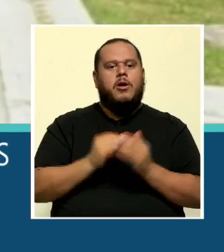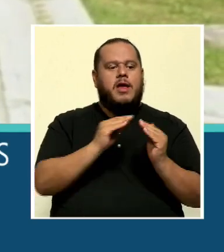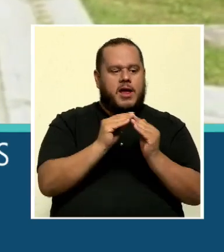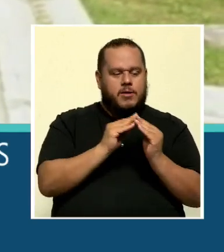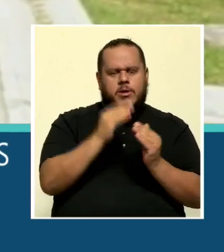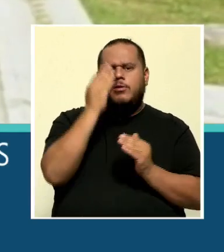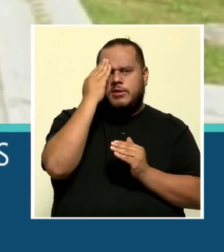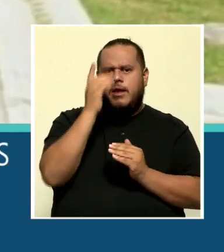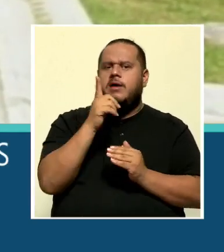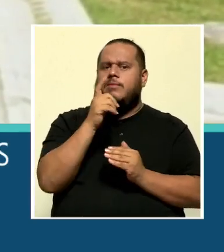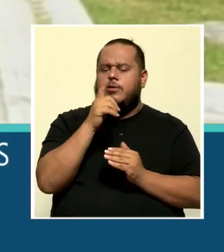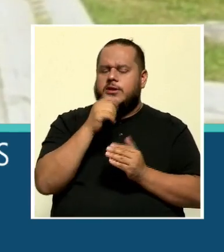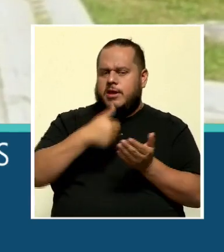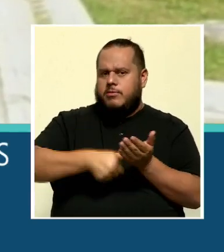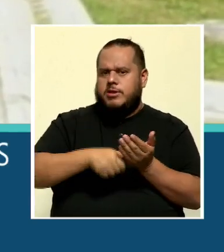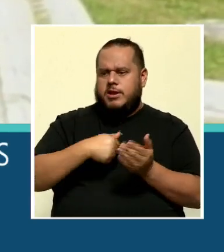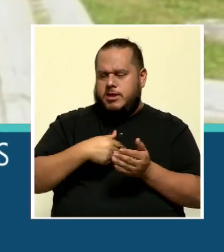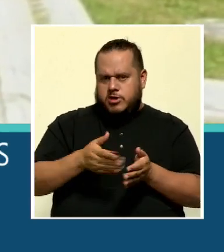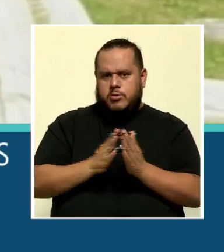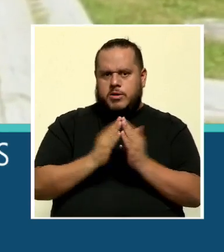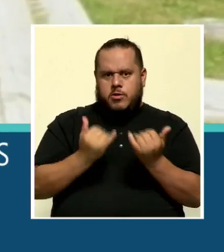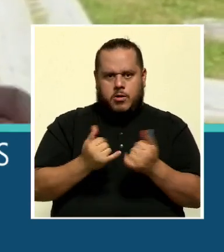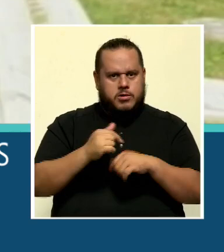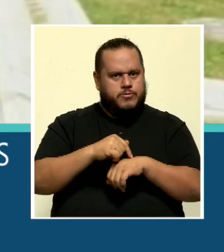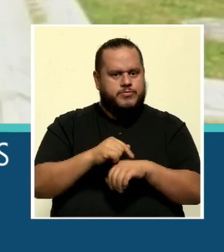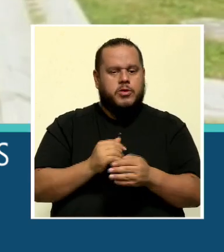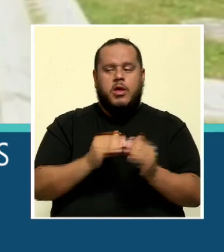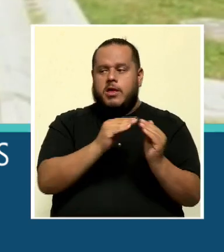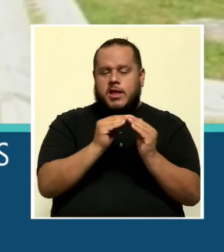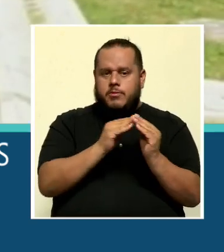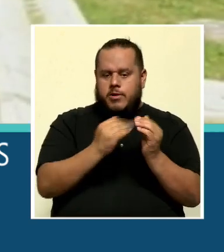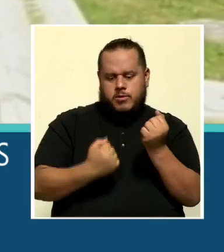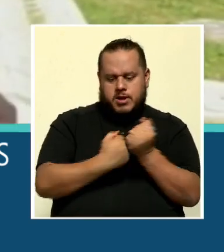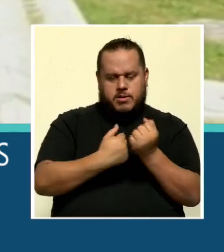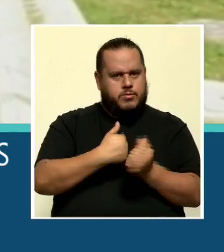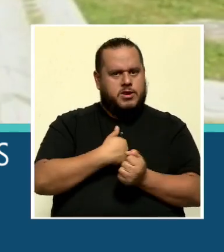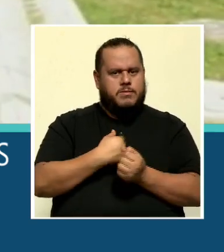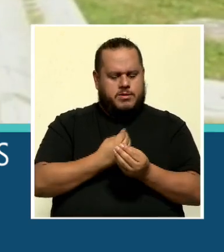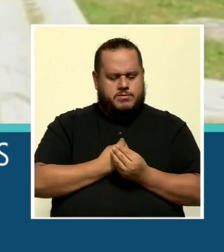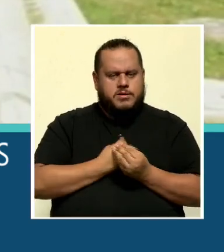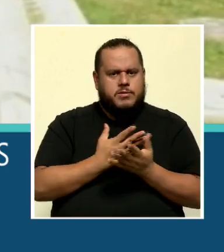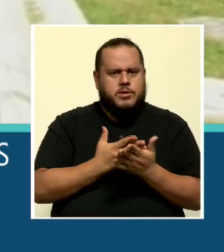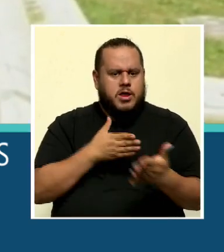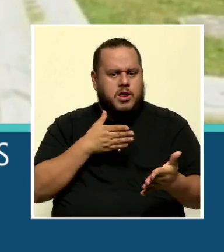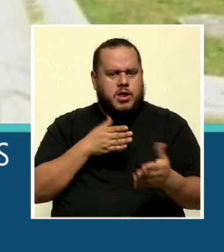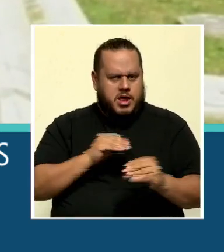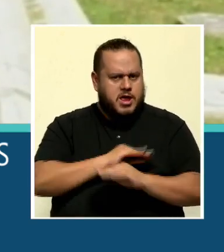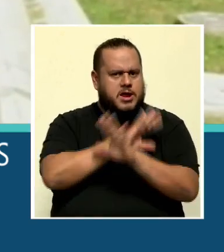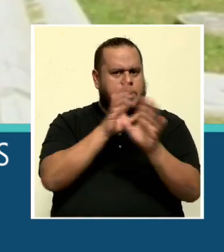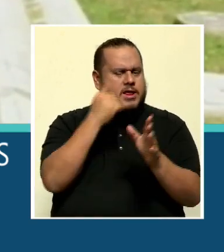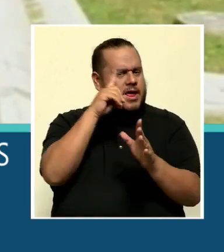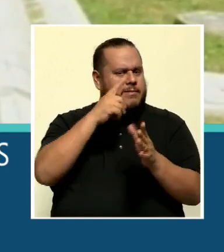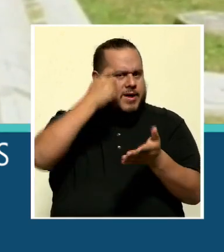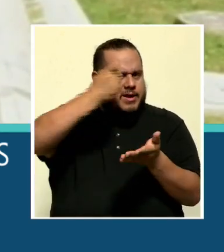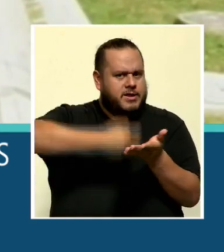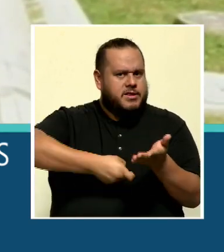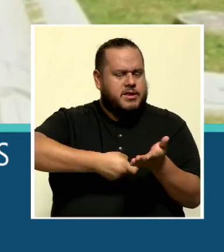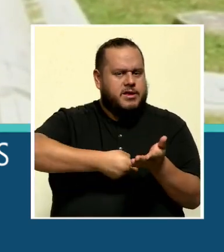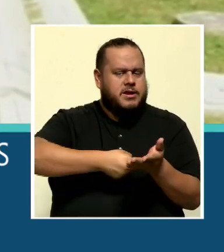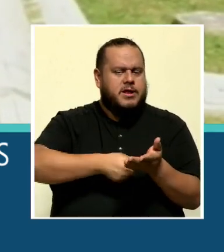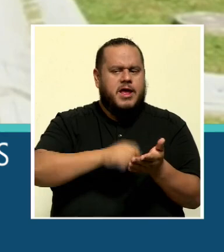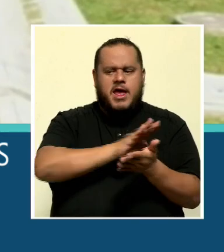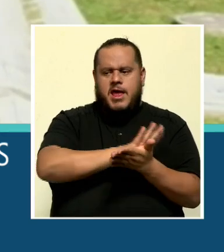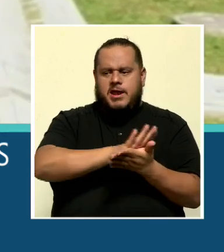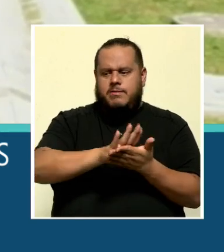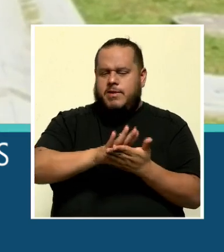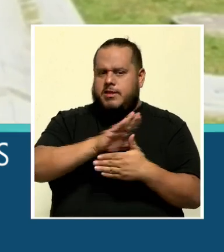sabe por quién votar. Y yo pido en este momento que el pueblo que me apoya se manifieste con claridad para exigir limpieza